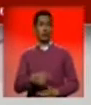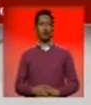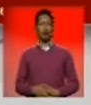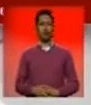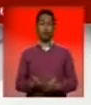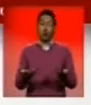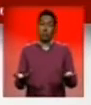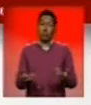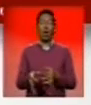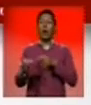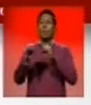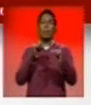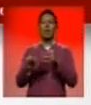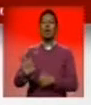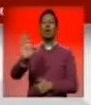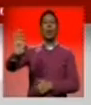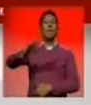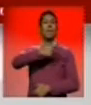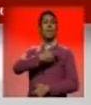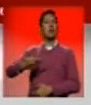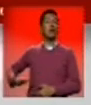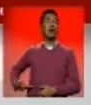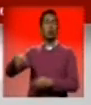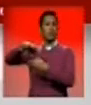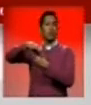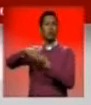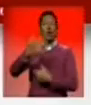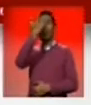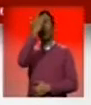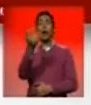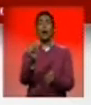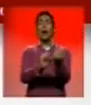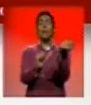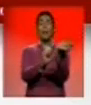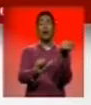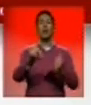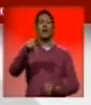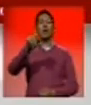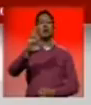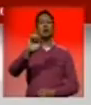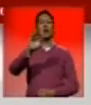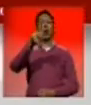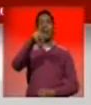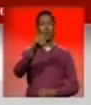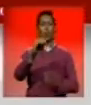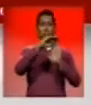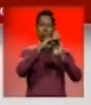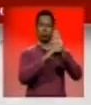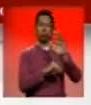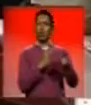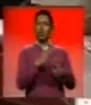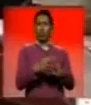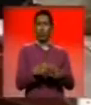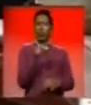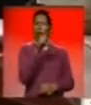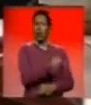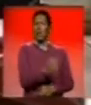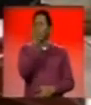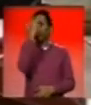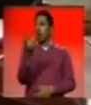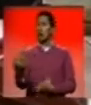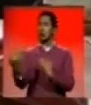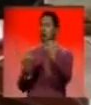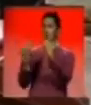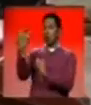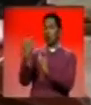puede explicar por qué los hermanos Restrepo e Ivón Casar están en el padrón electoral, insólito, ¿verdad? La reacción de